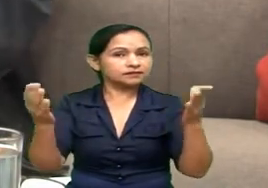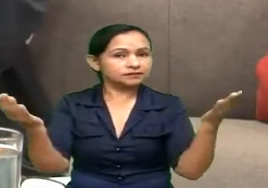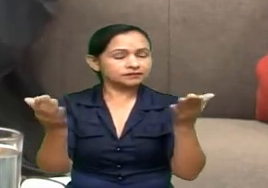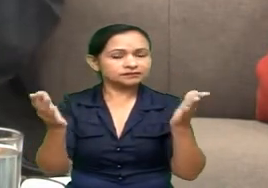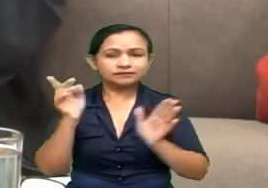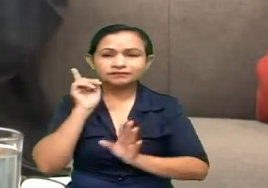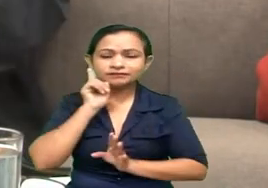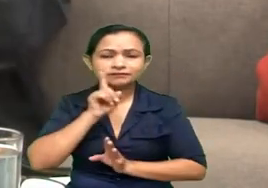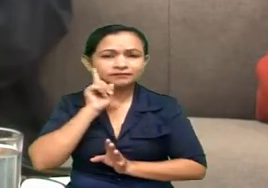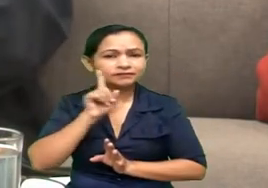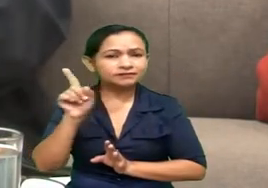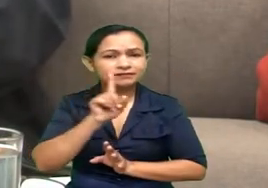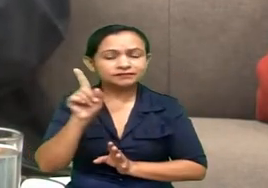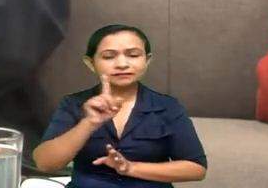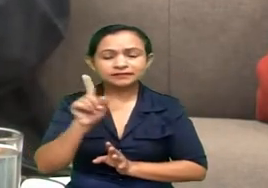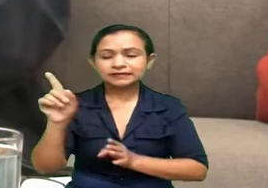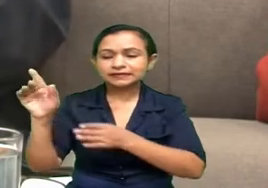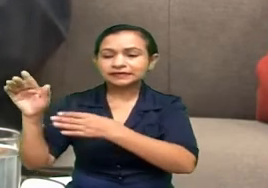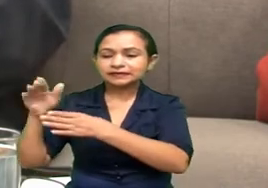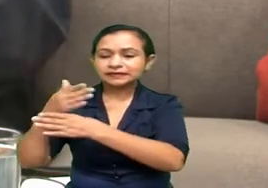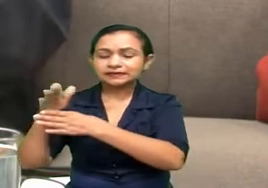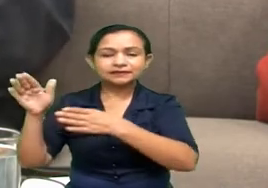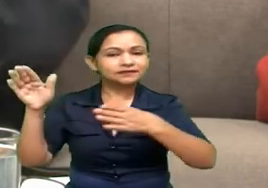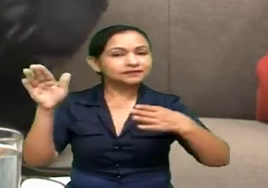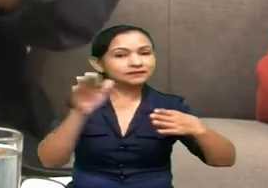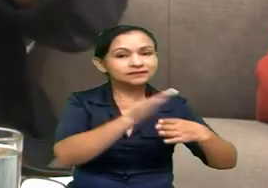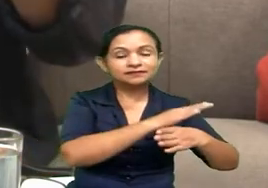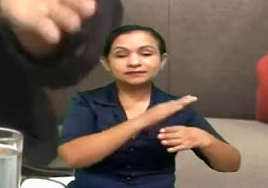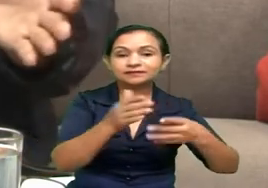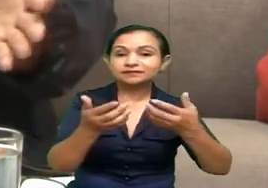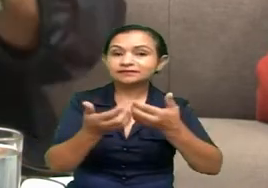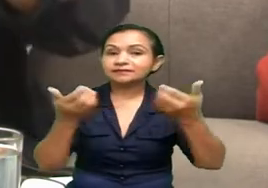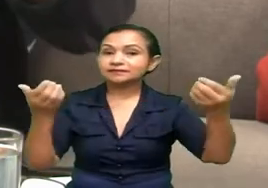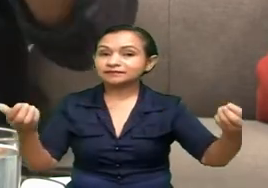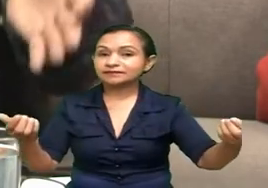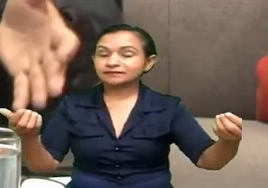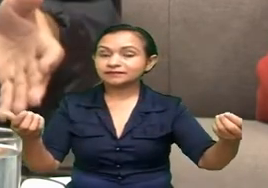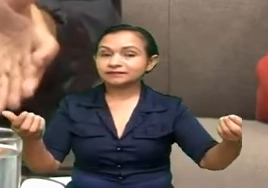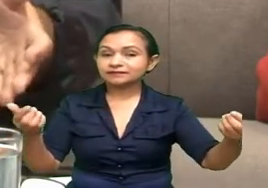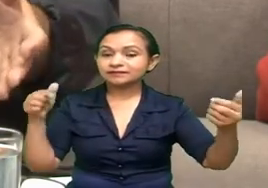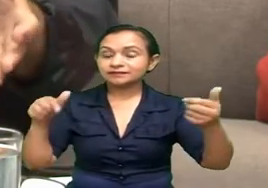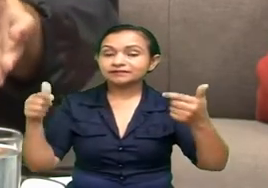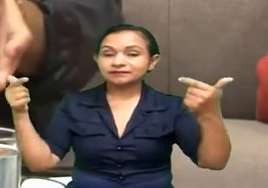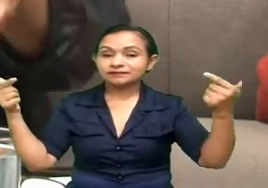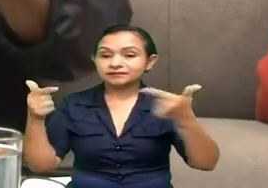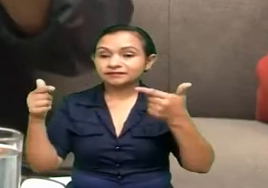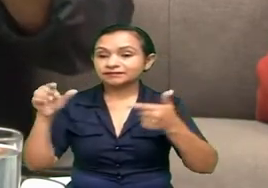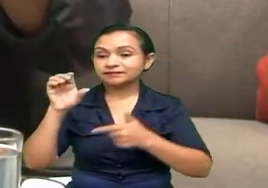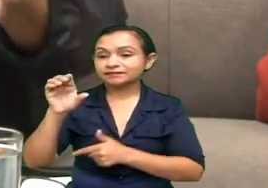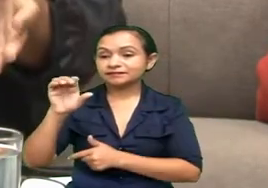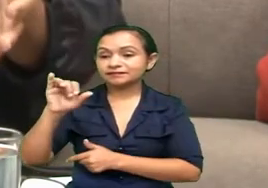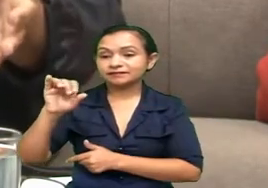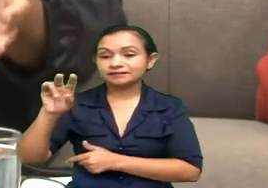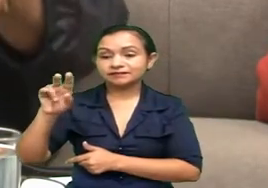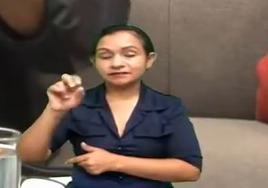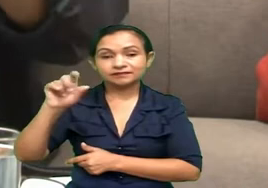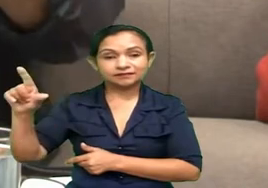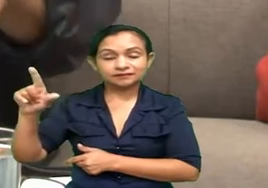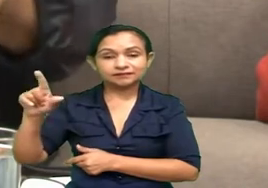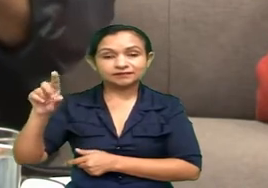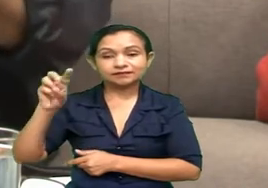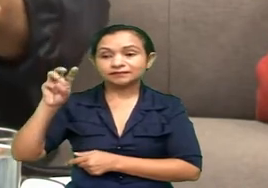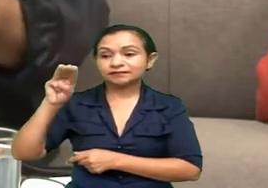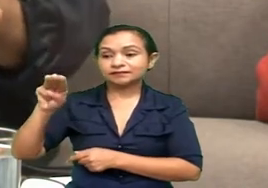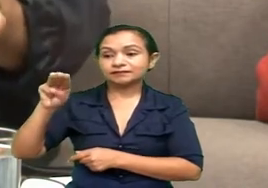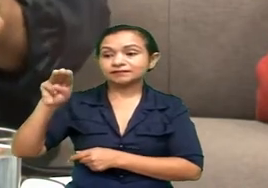son ciertas. Fueron dos momentos históricos diferentes. Uno fue durante la Guerra Civil, en Manuel Mongalo,